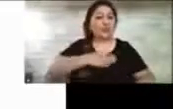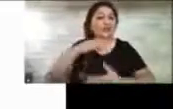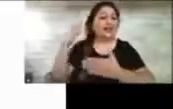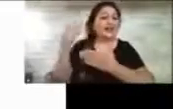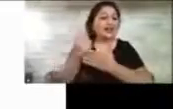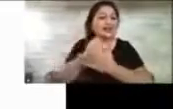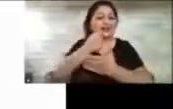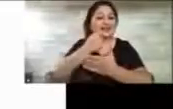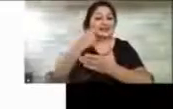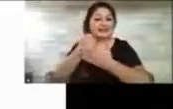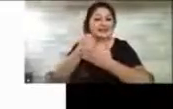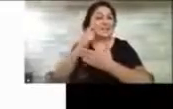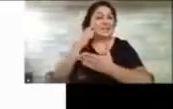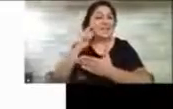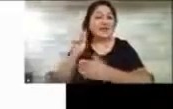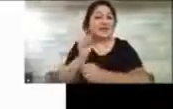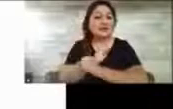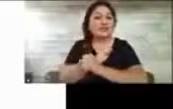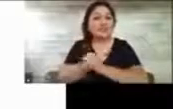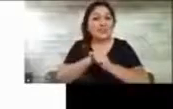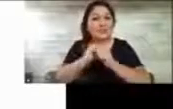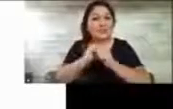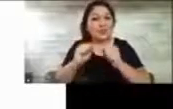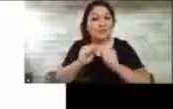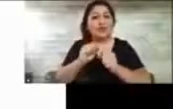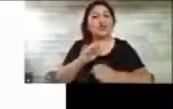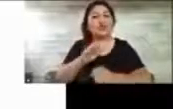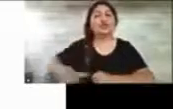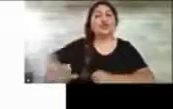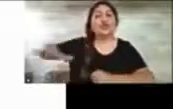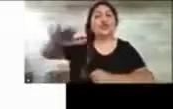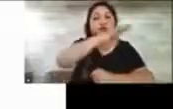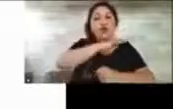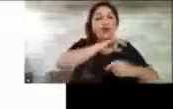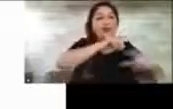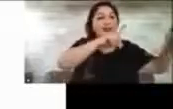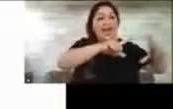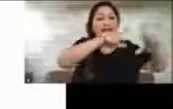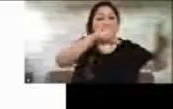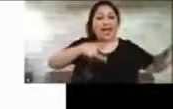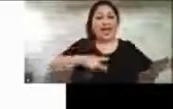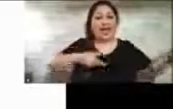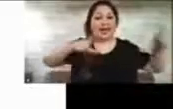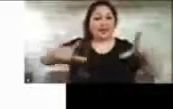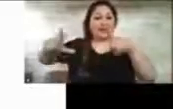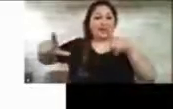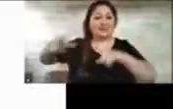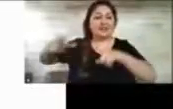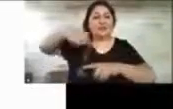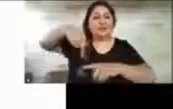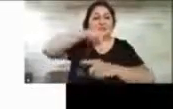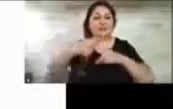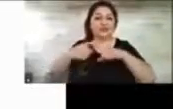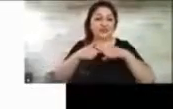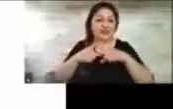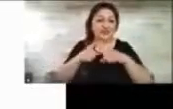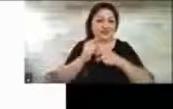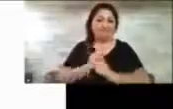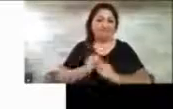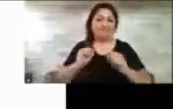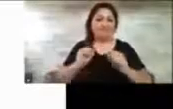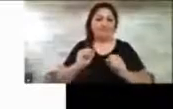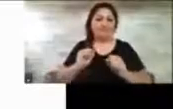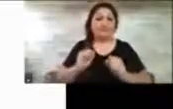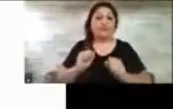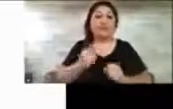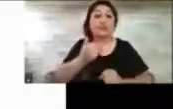logrado estandarizar en todos los ámbitos de nuestra sociedad. En ese sentido también comentar